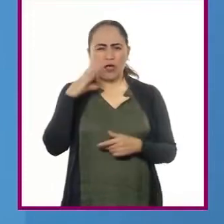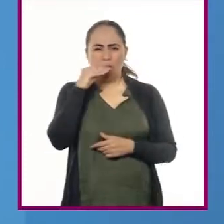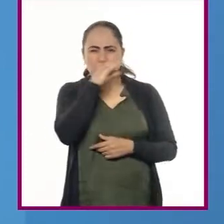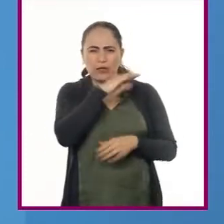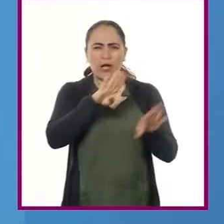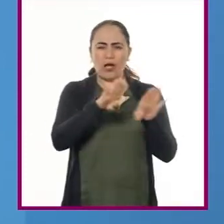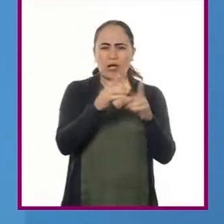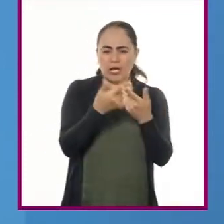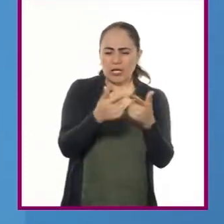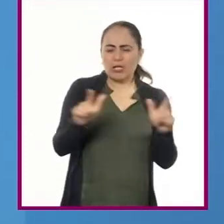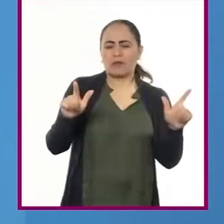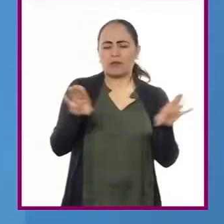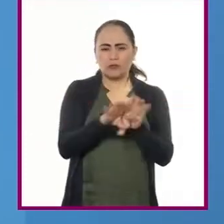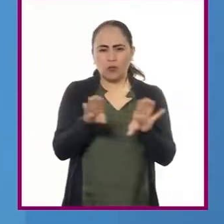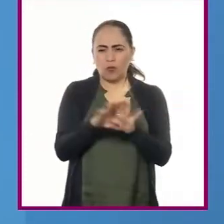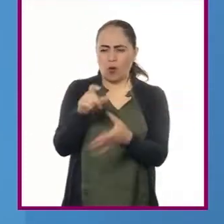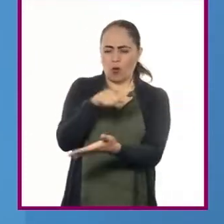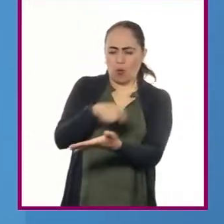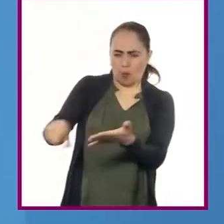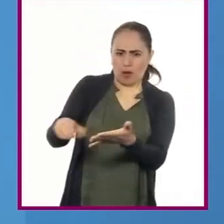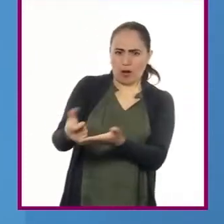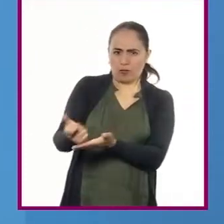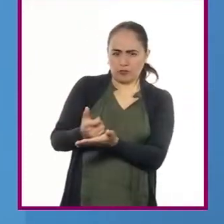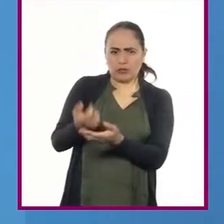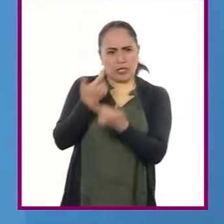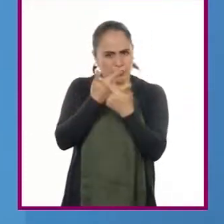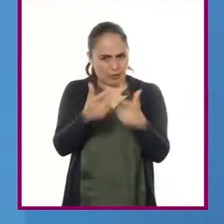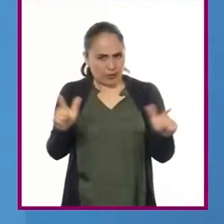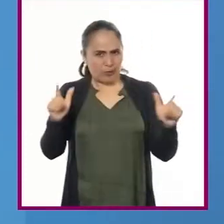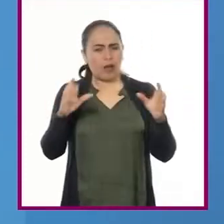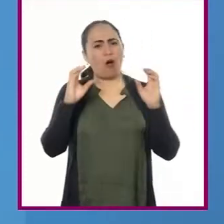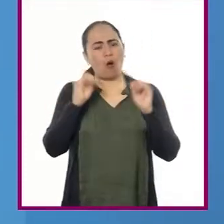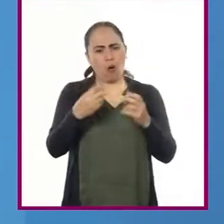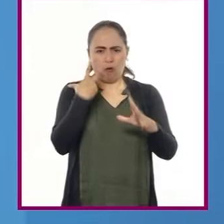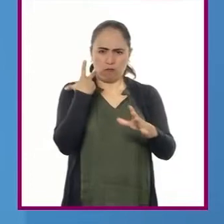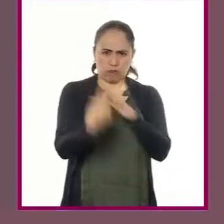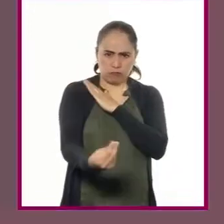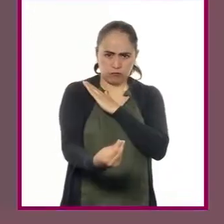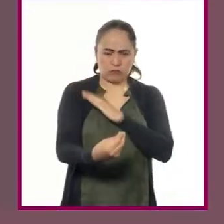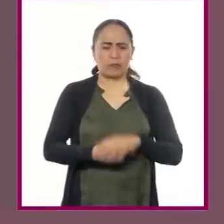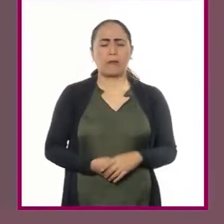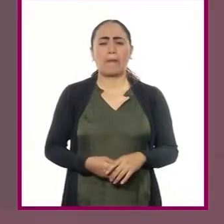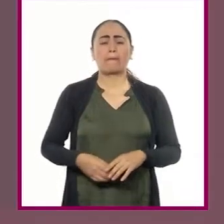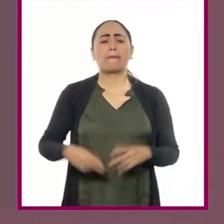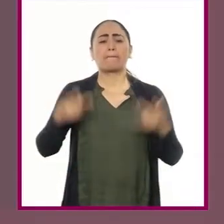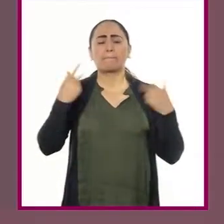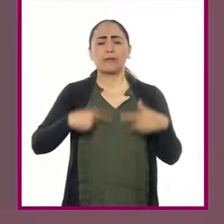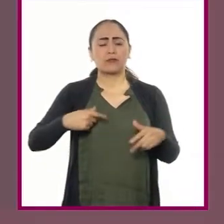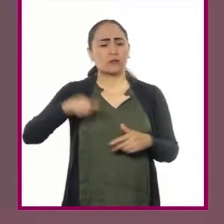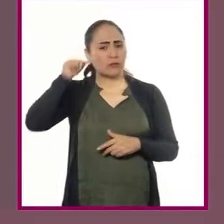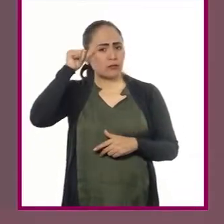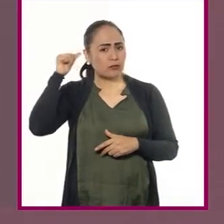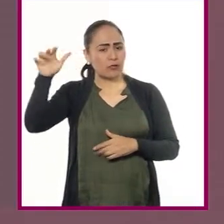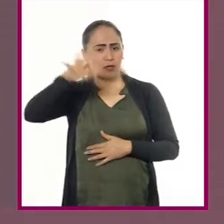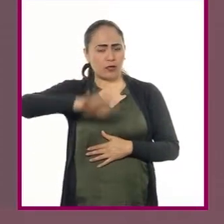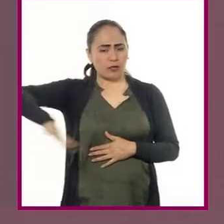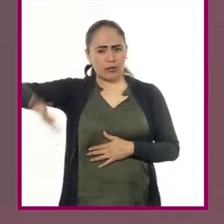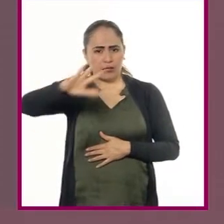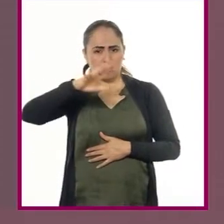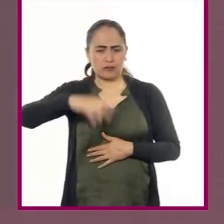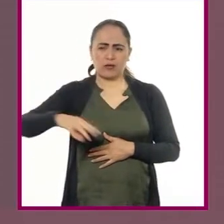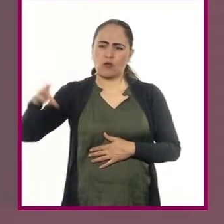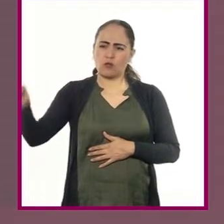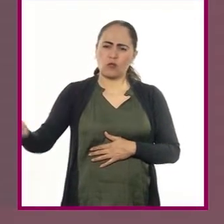comprándola o huyendo de sus amos. En lo que respecta al grupo de asiáticos, la gran mayoría se trasladó tras